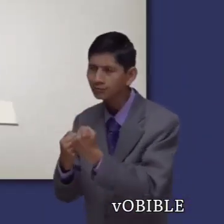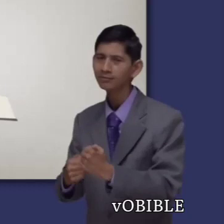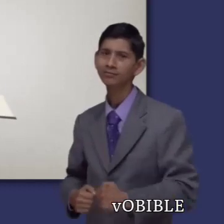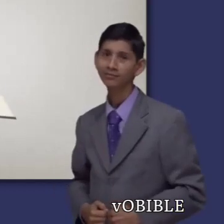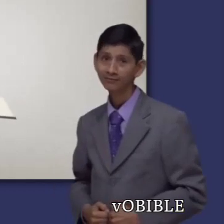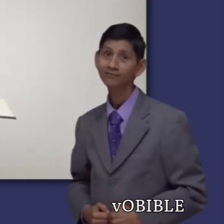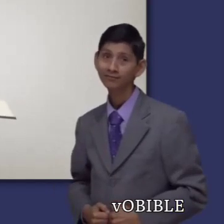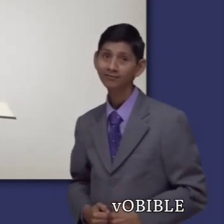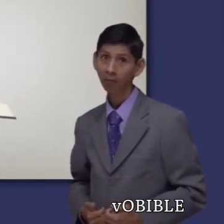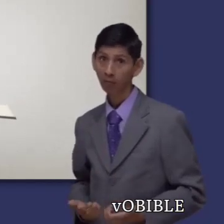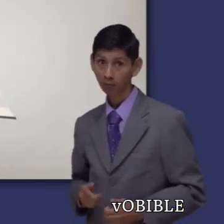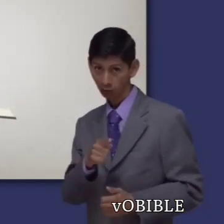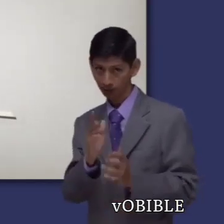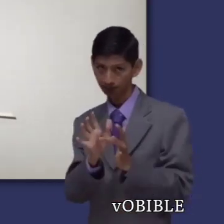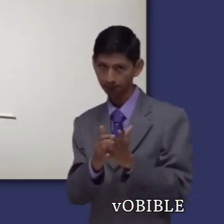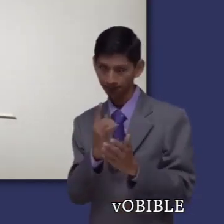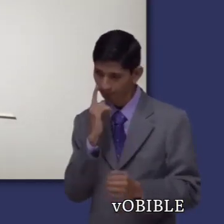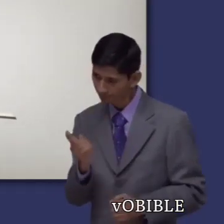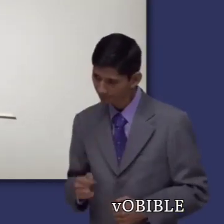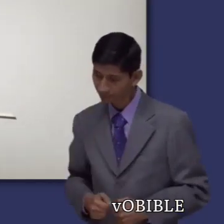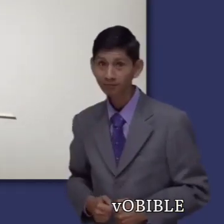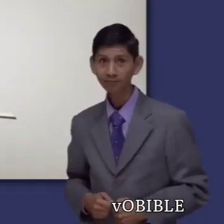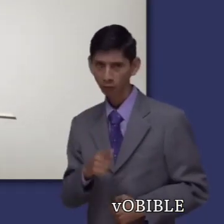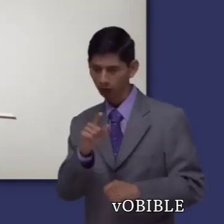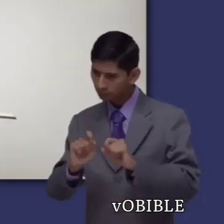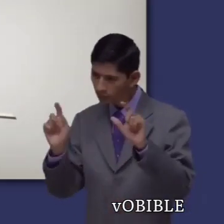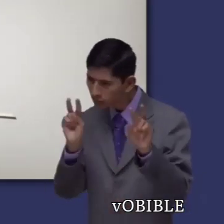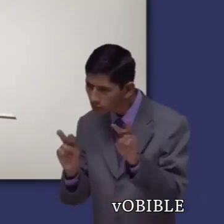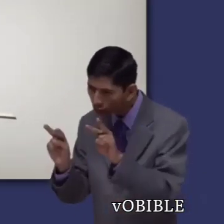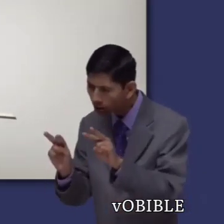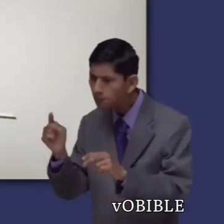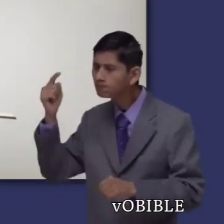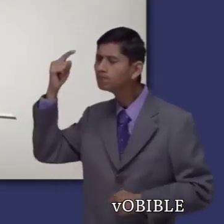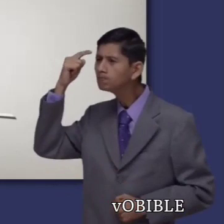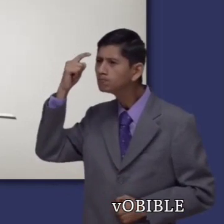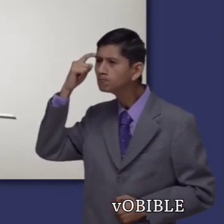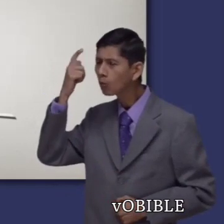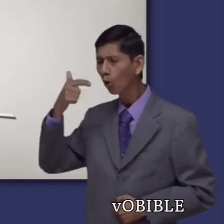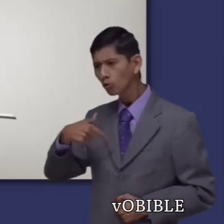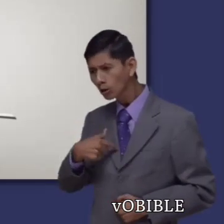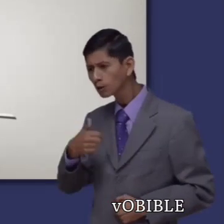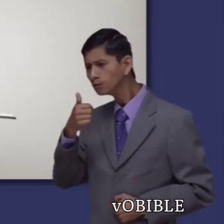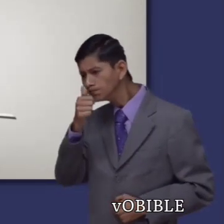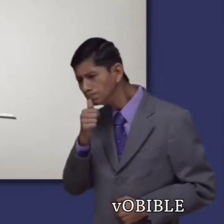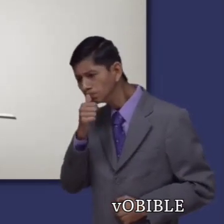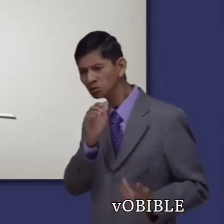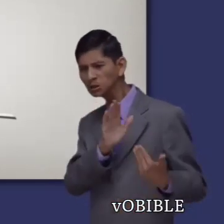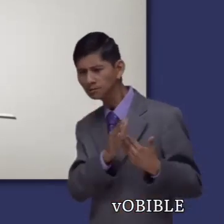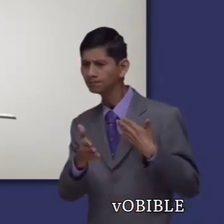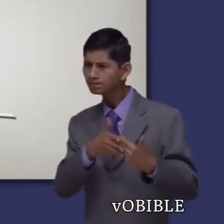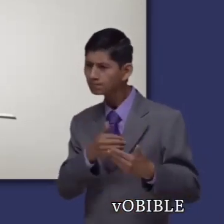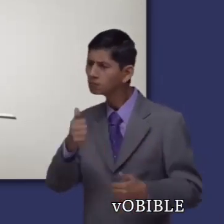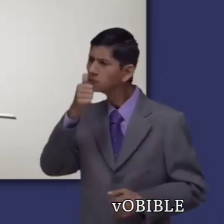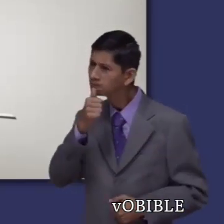Cuando lea primera a los tesalonicenses, fíjese en que nuestro aguante al enfrentar las pruebas puede animar a otros, en